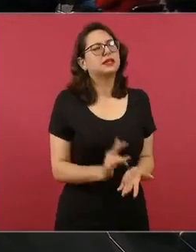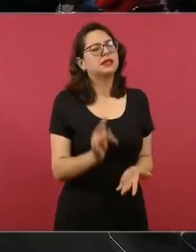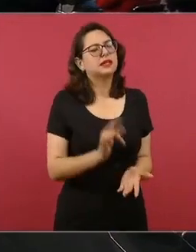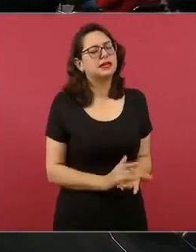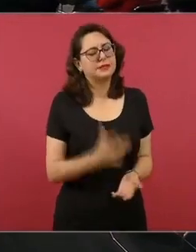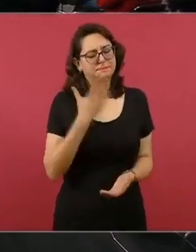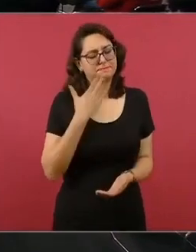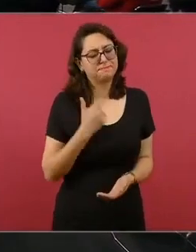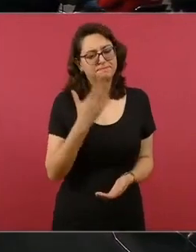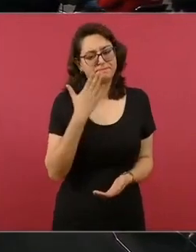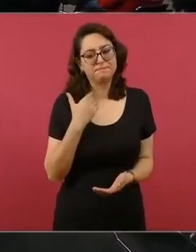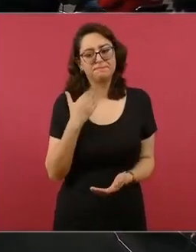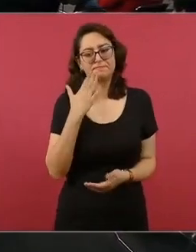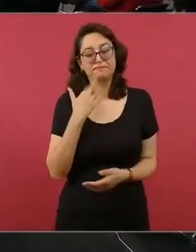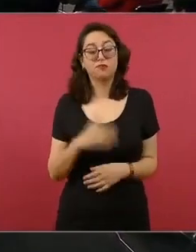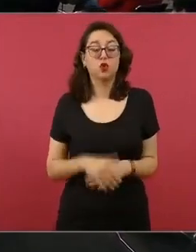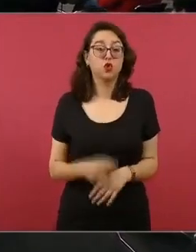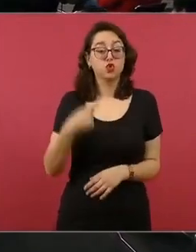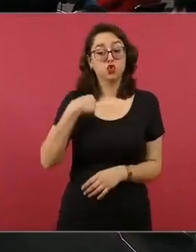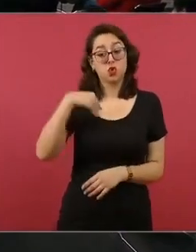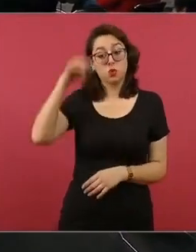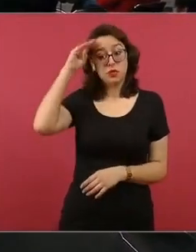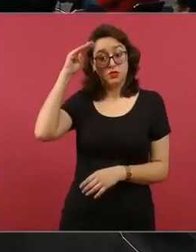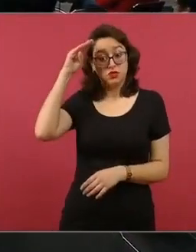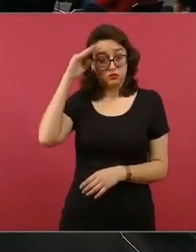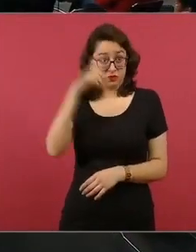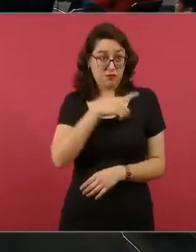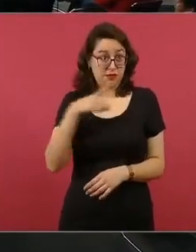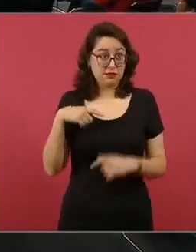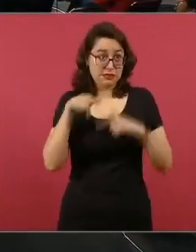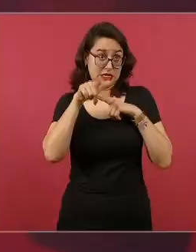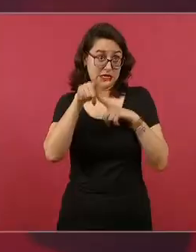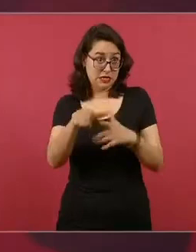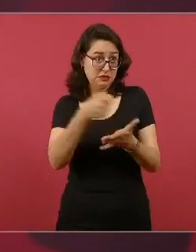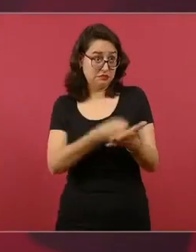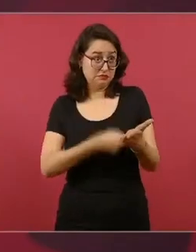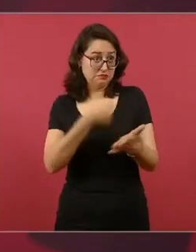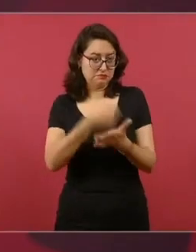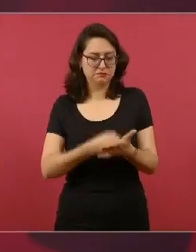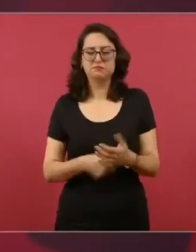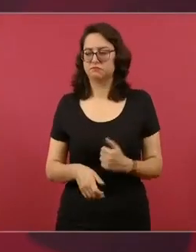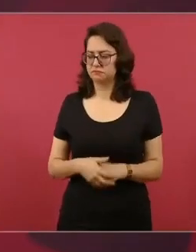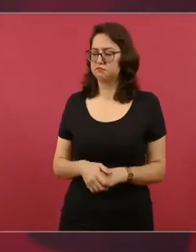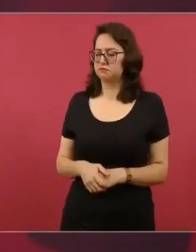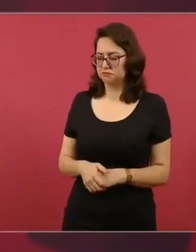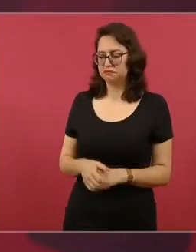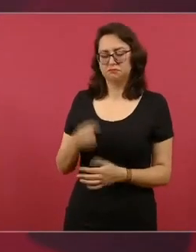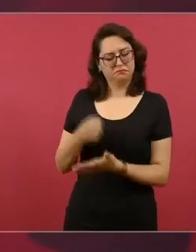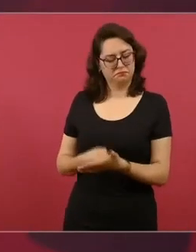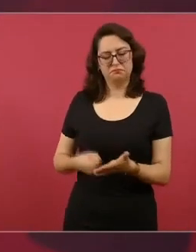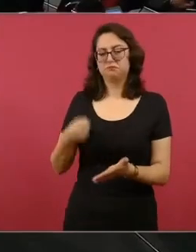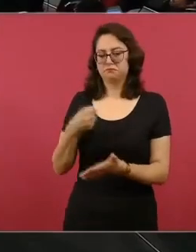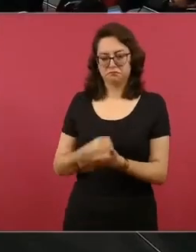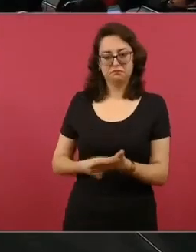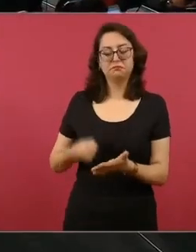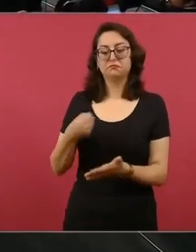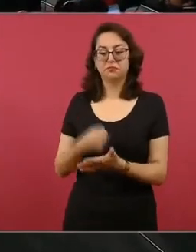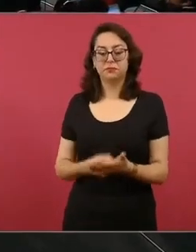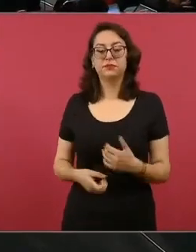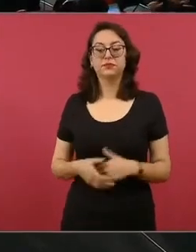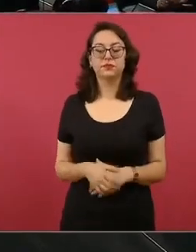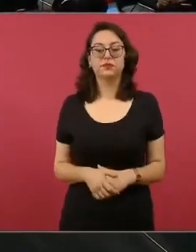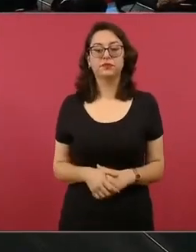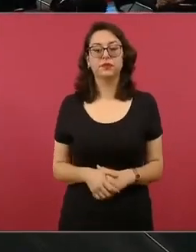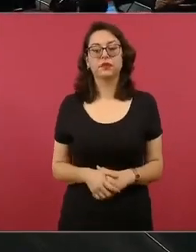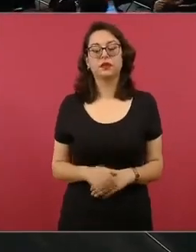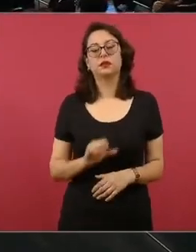no quita el dedo del renglón, no se quita, ¿verdad? No. Okay. No. Gracias. No. Y ayer usted